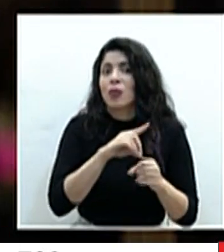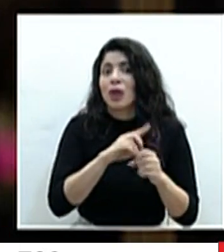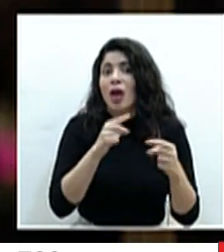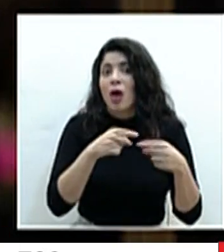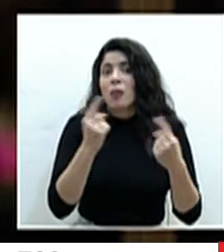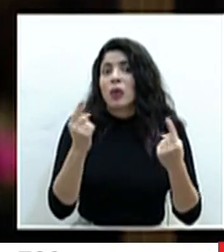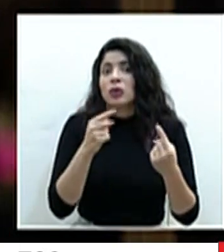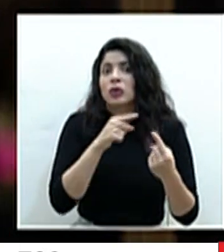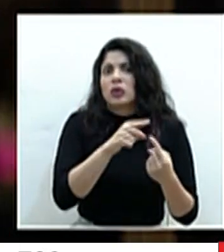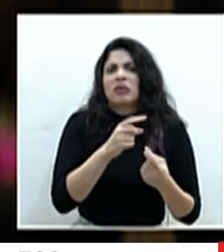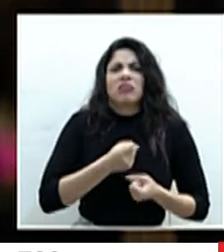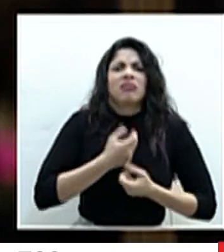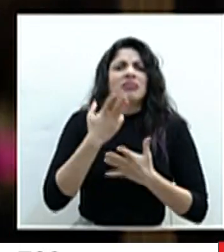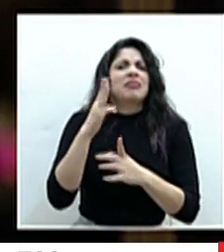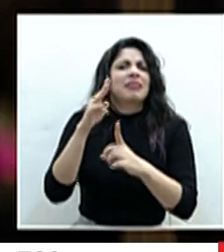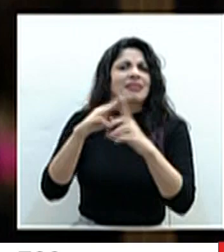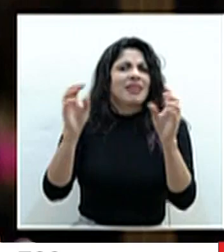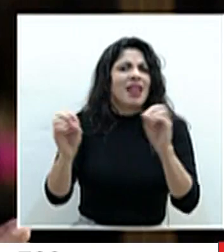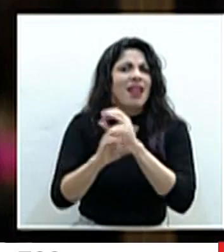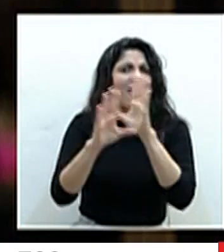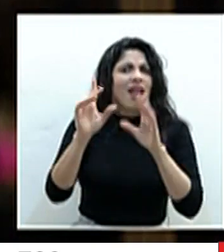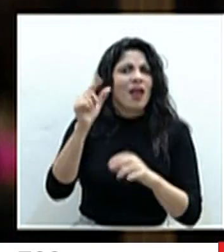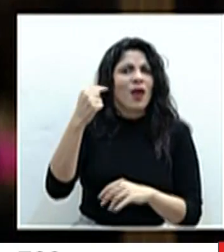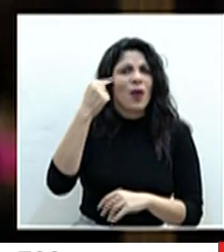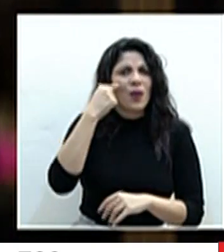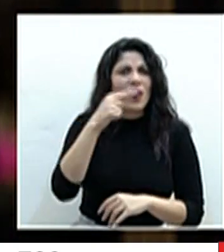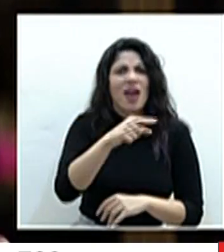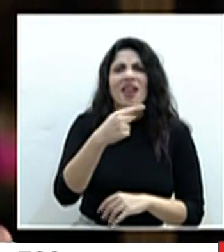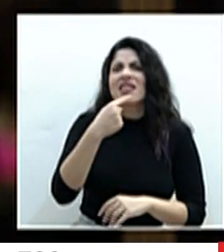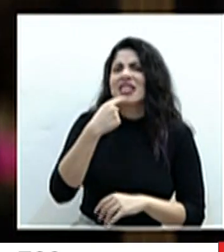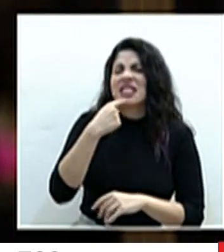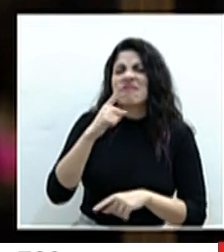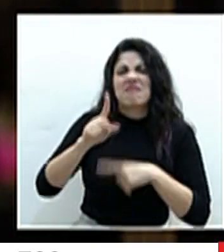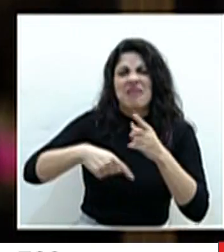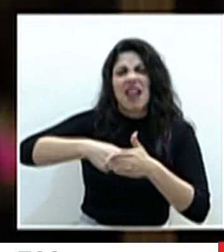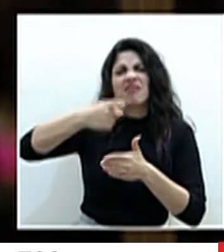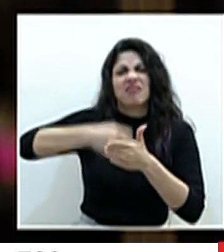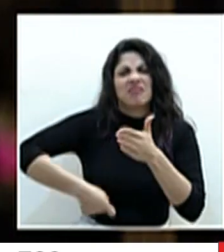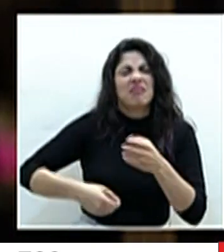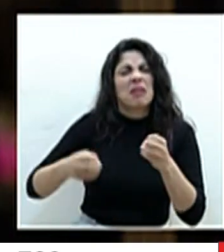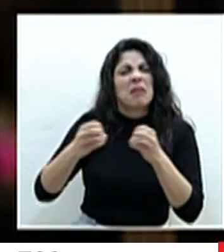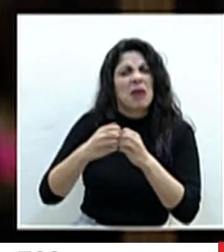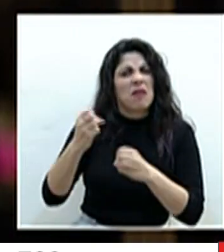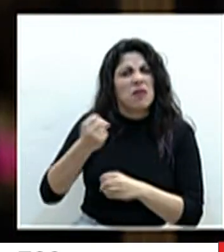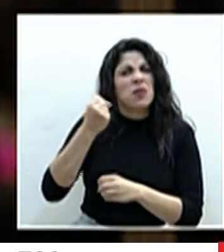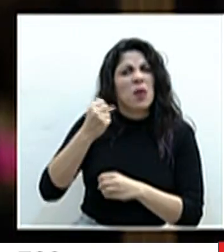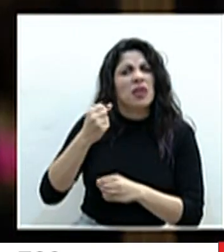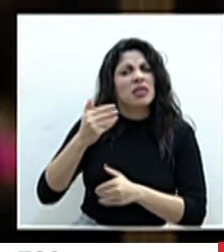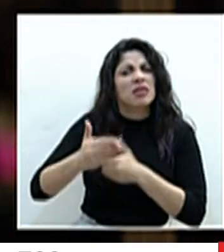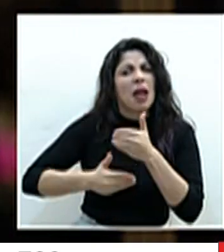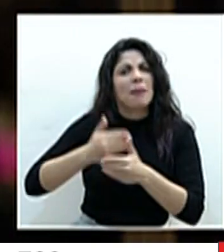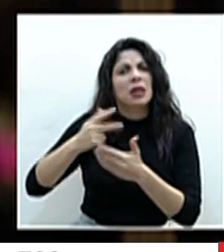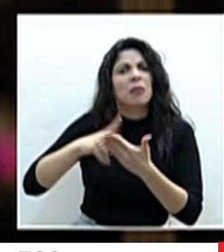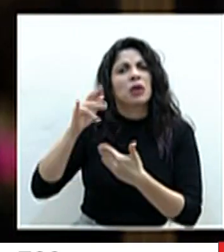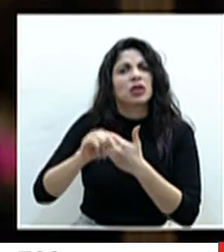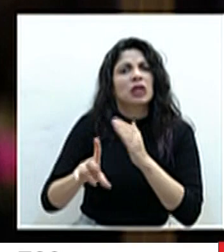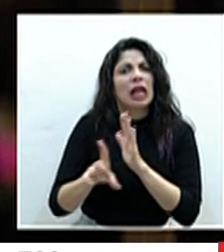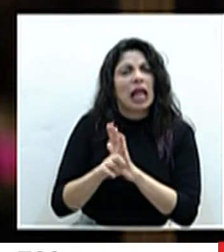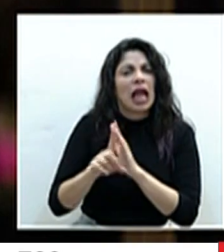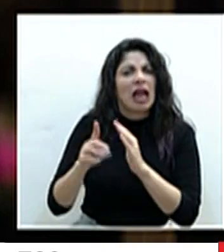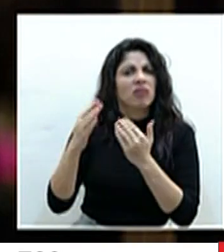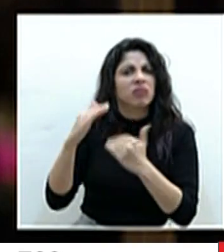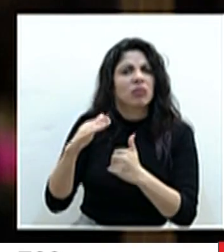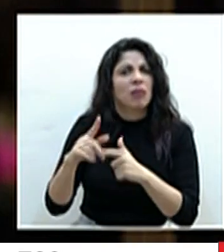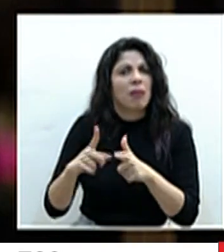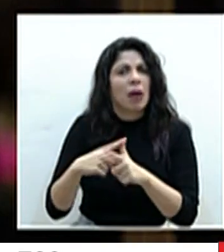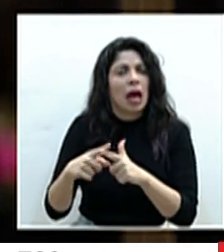le dan un mensaje muy claro al gobierno de que van a ser tal vez más rigurosos ya con el trámite de algunos proyectos de ley.